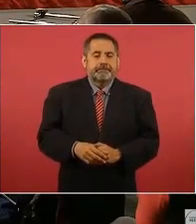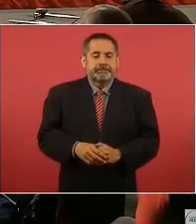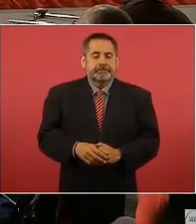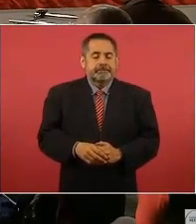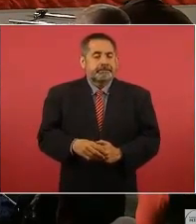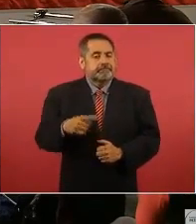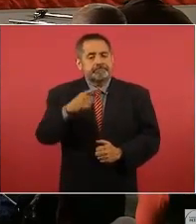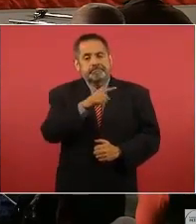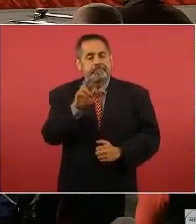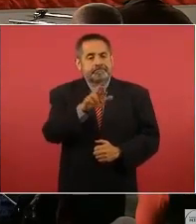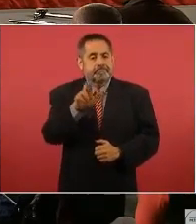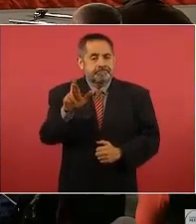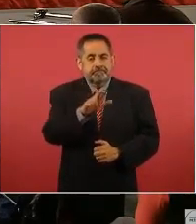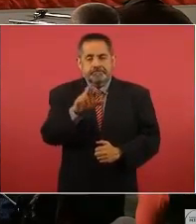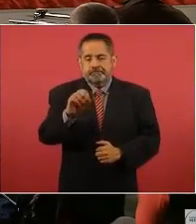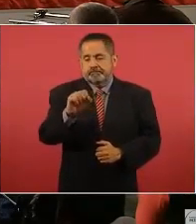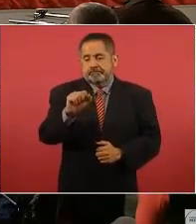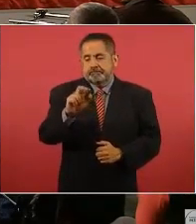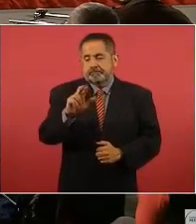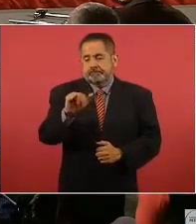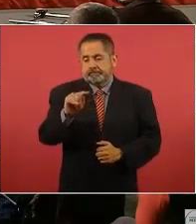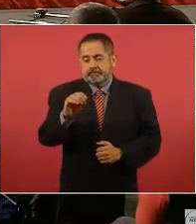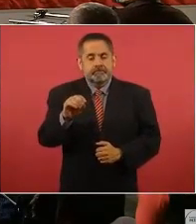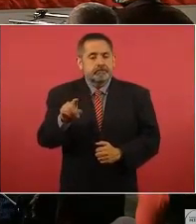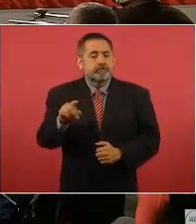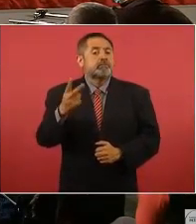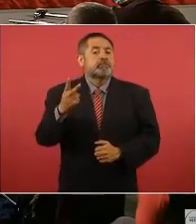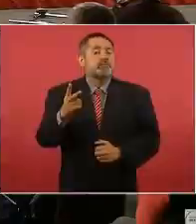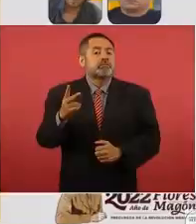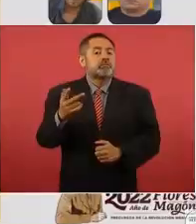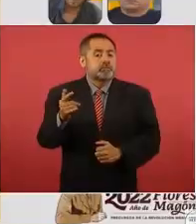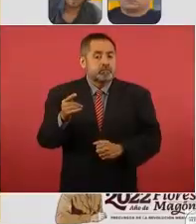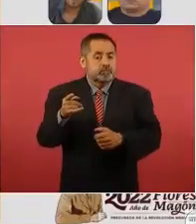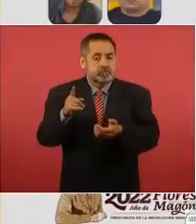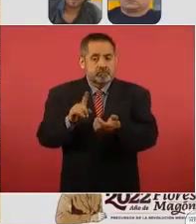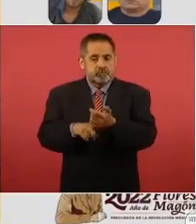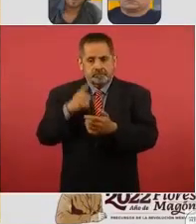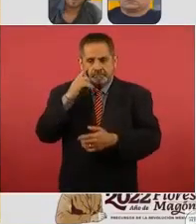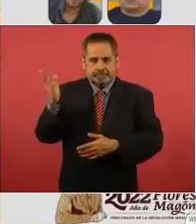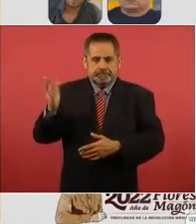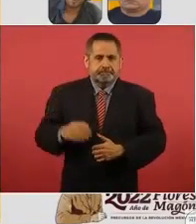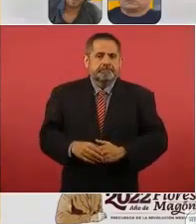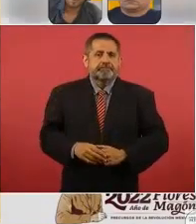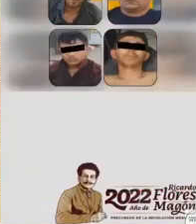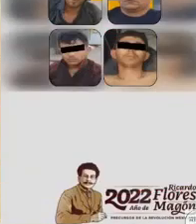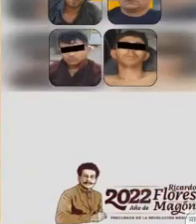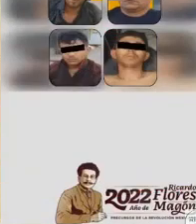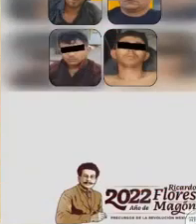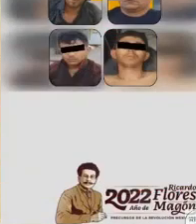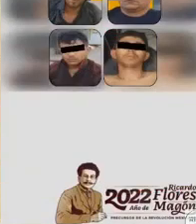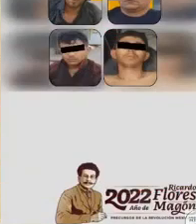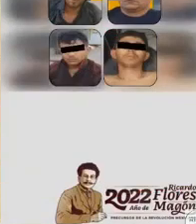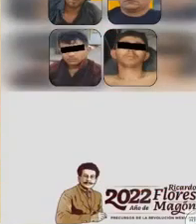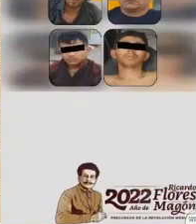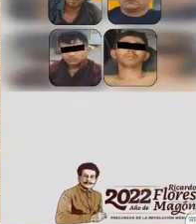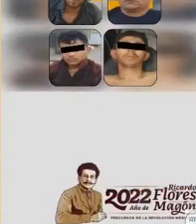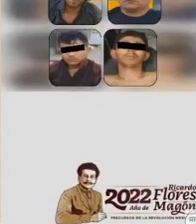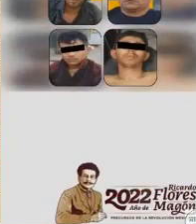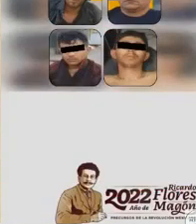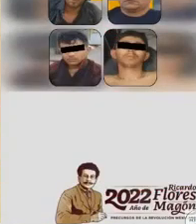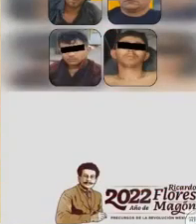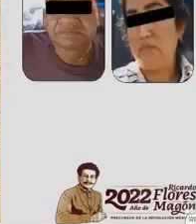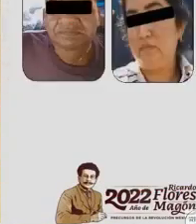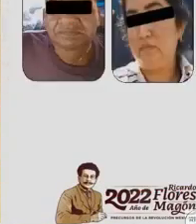el 2 de julio una persona más detenida por la sedena por cine y